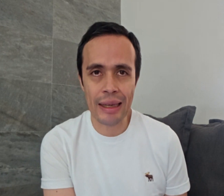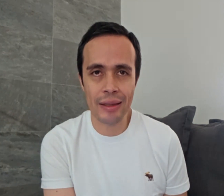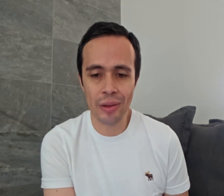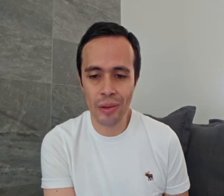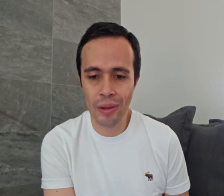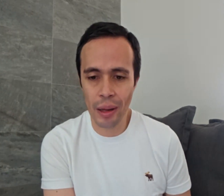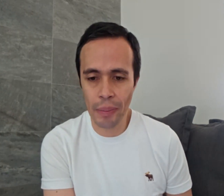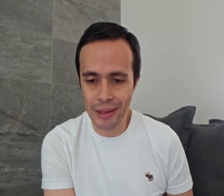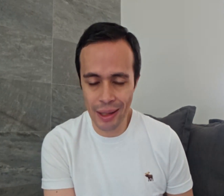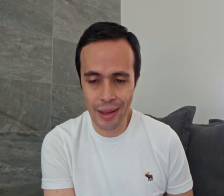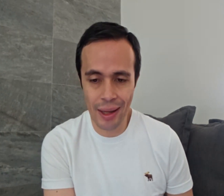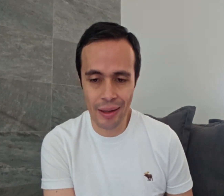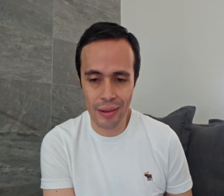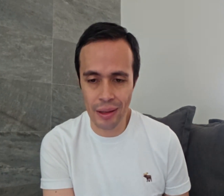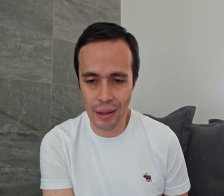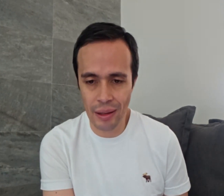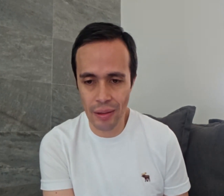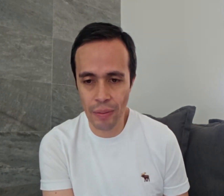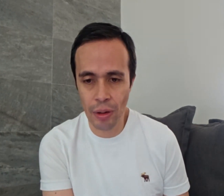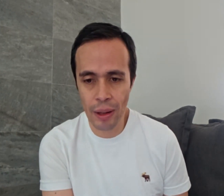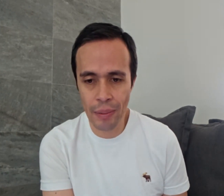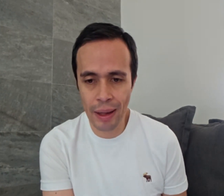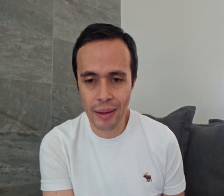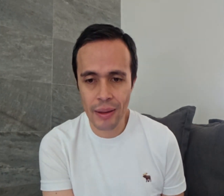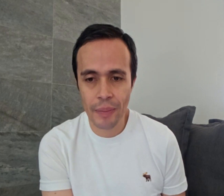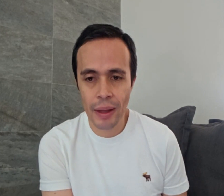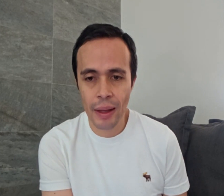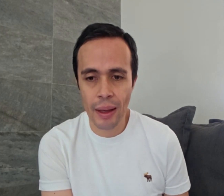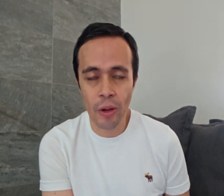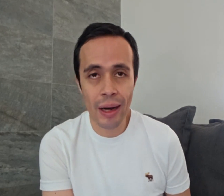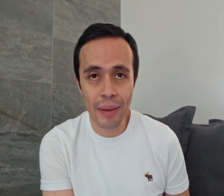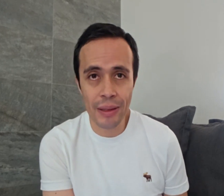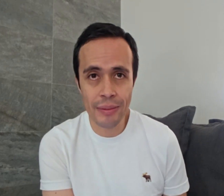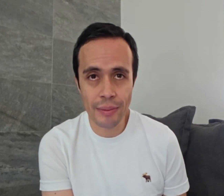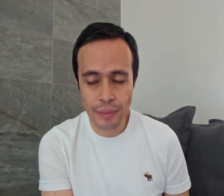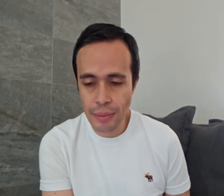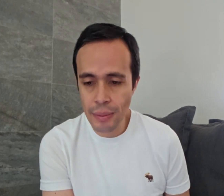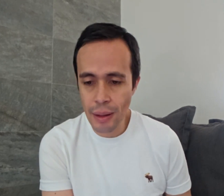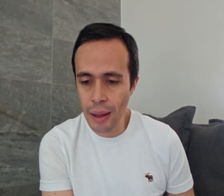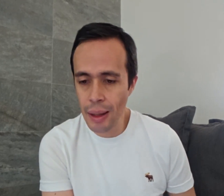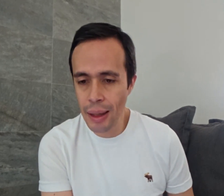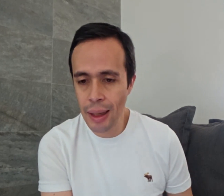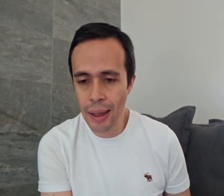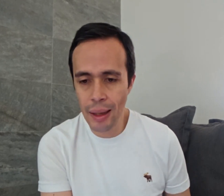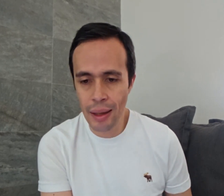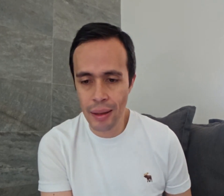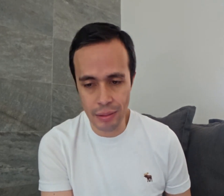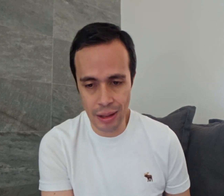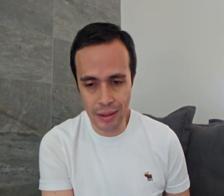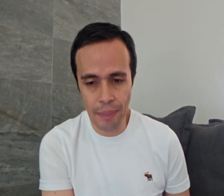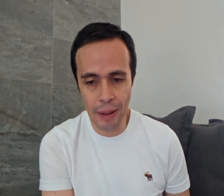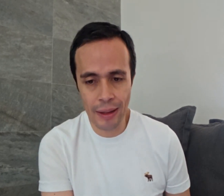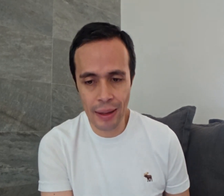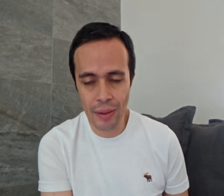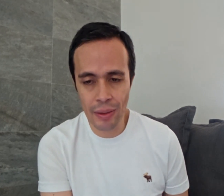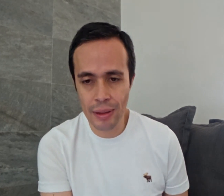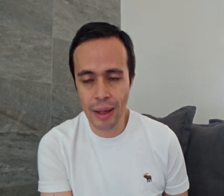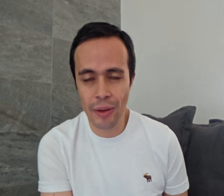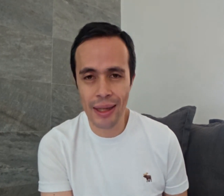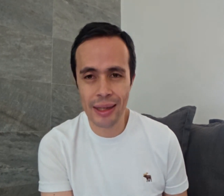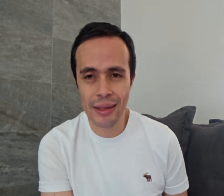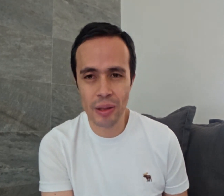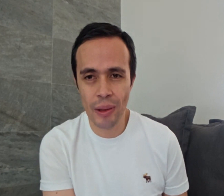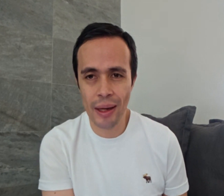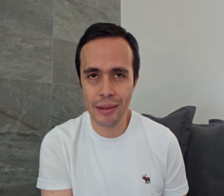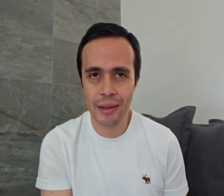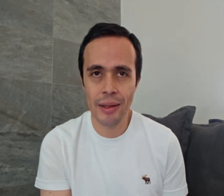infantil. Eso representa un problema muy grave, y se está planteando en